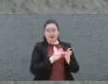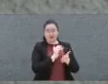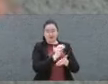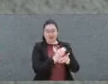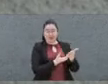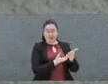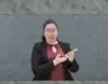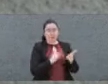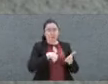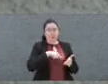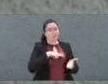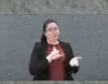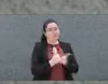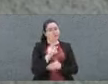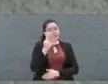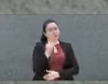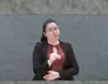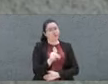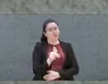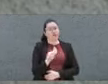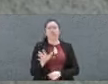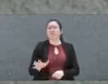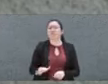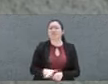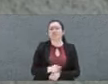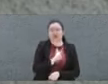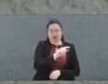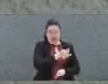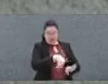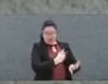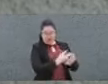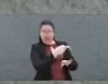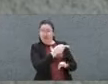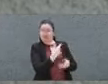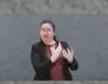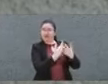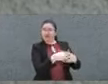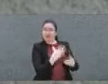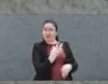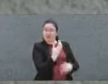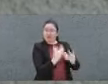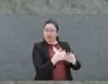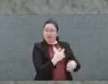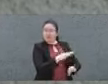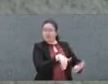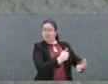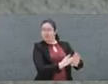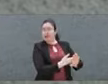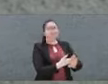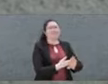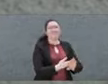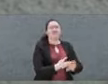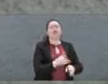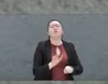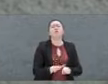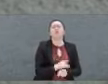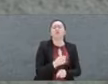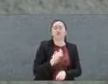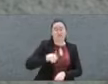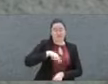ya no hacerla. No porque tuviéramos algo en contra en particular de estas 4 empresas, sino que en realidad nos